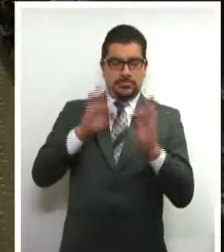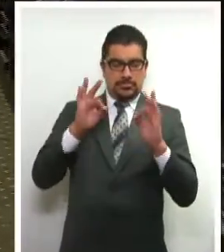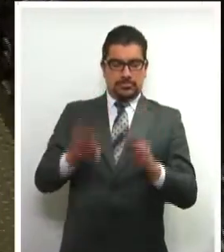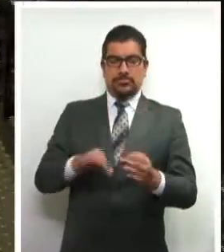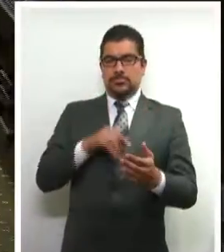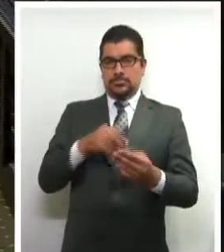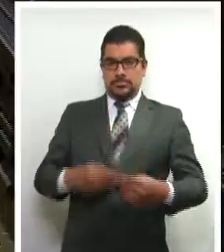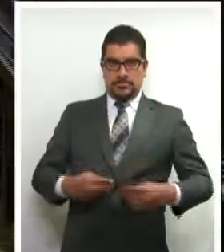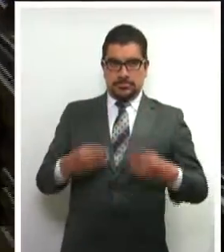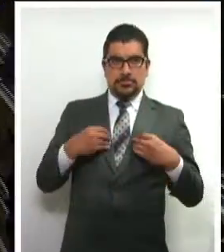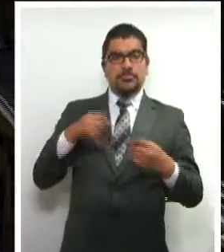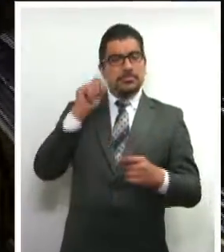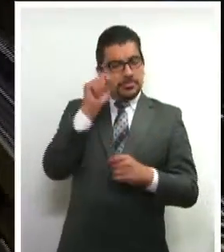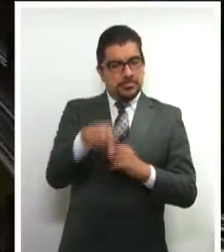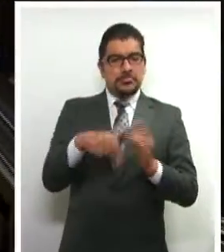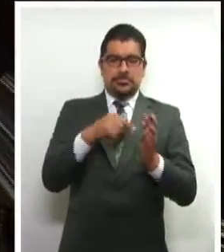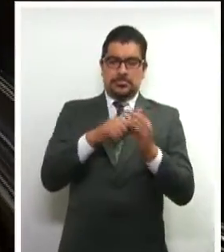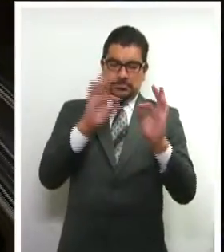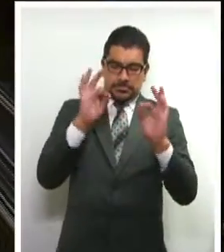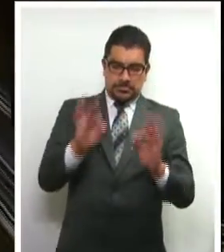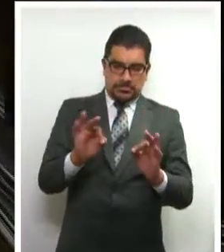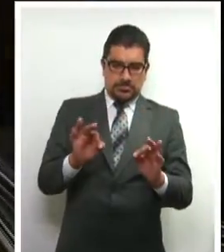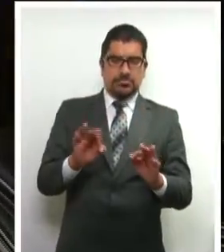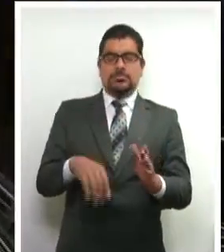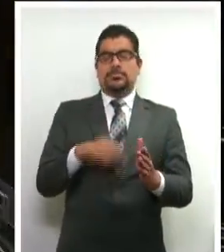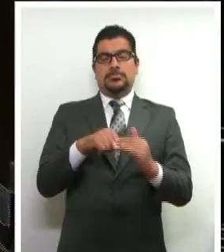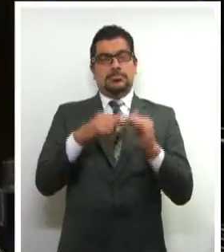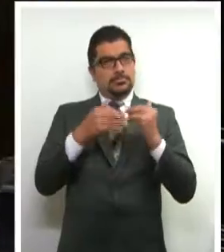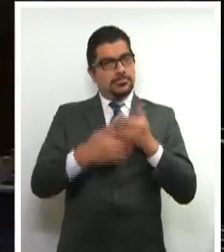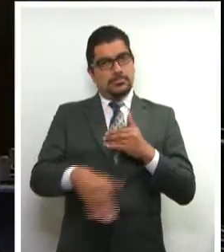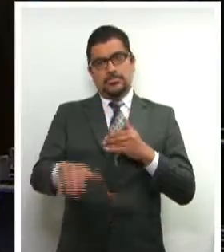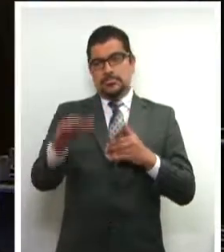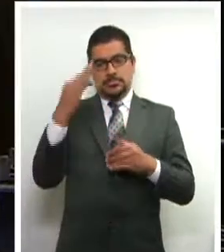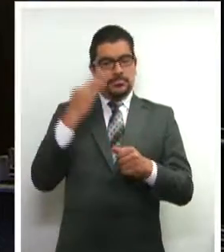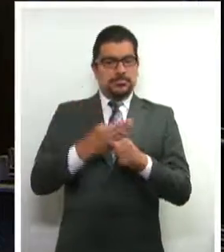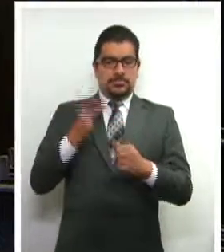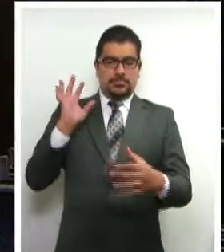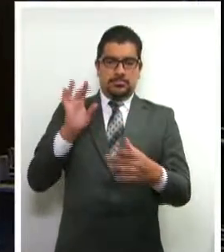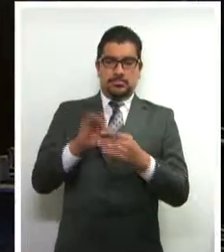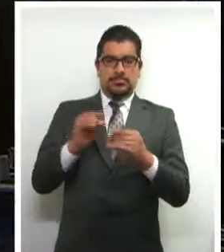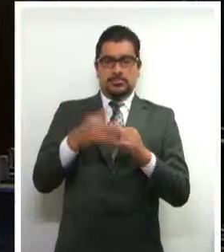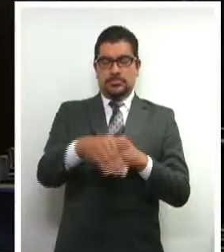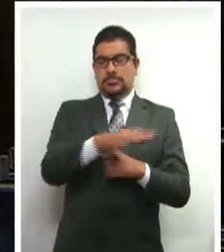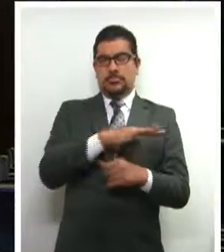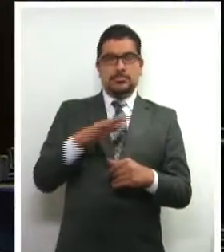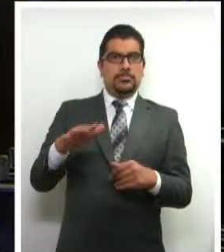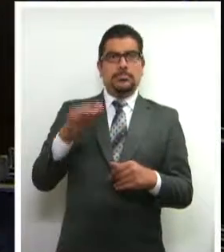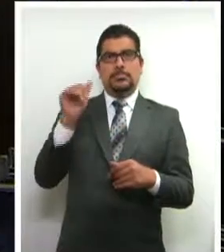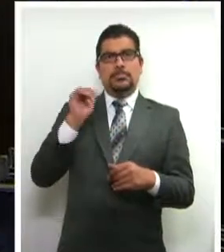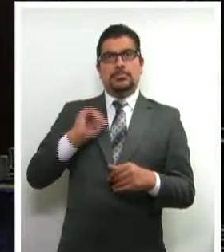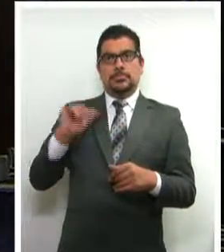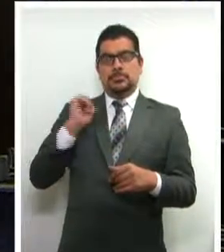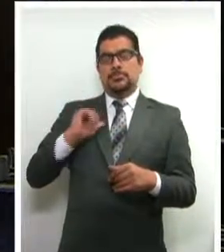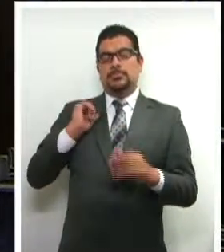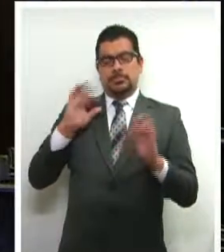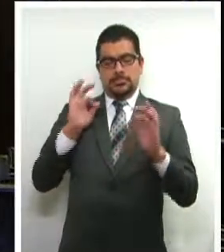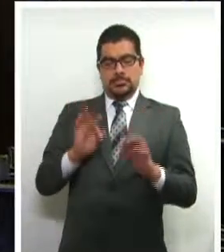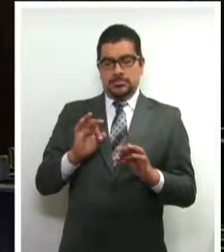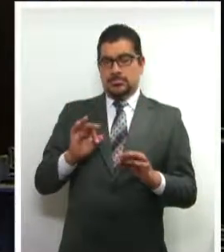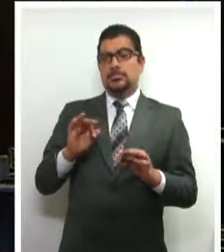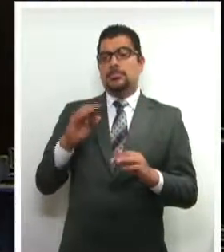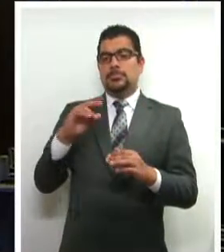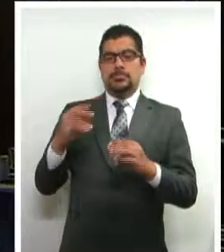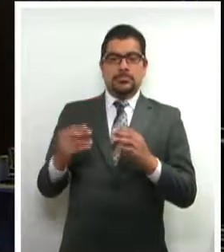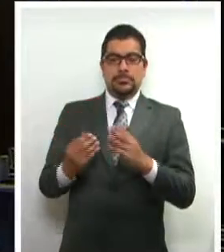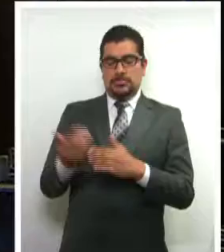habita. Fue justamente esa calidad la que perduró y ligó al antiguo régimen, el prehispánico, con el